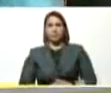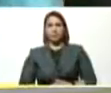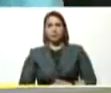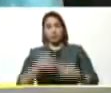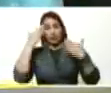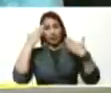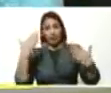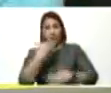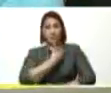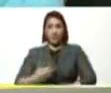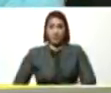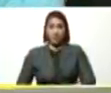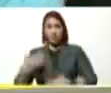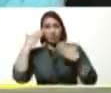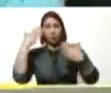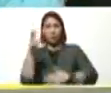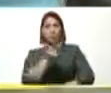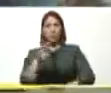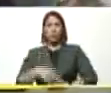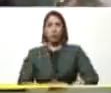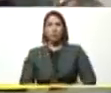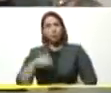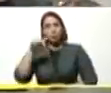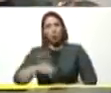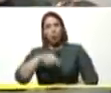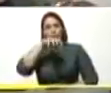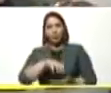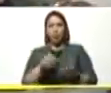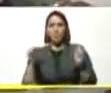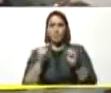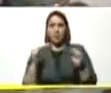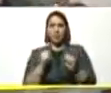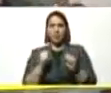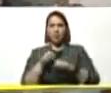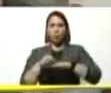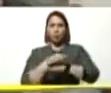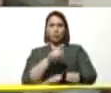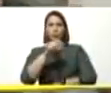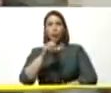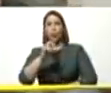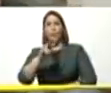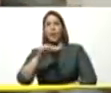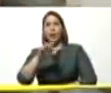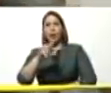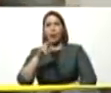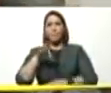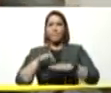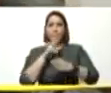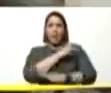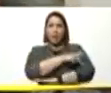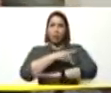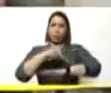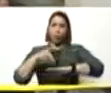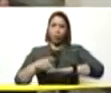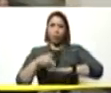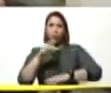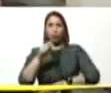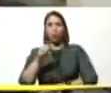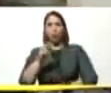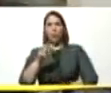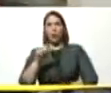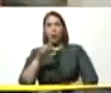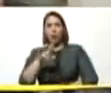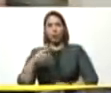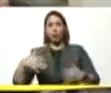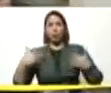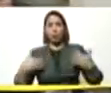Saludos, presidente. Saludos, Venezuela. Hoy desde el Estado Mérida, en el municipio Tobar, en la parroquia Tobar, muy contentos porque